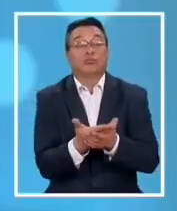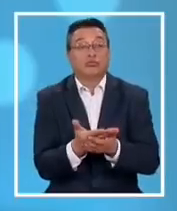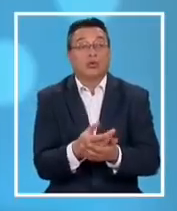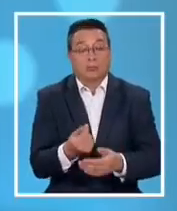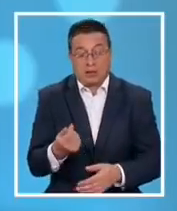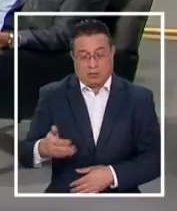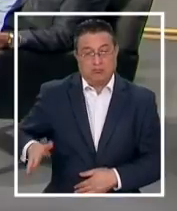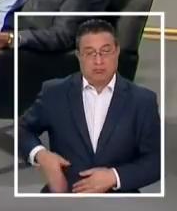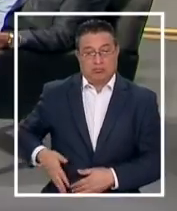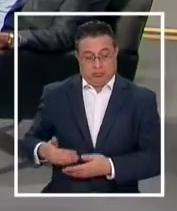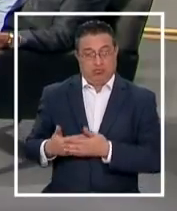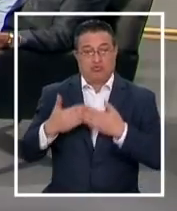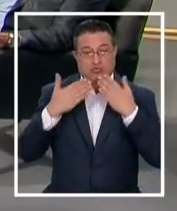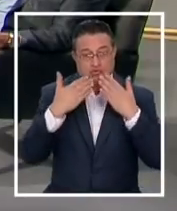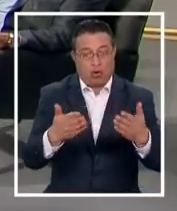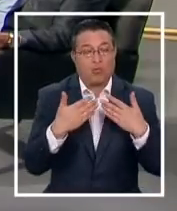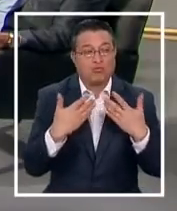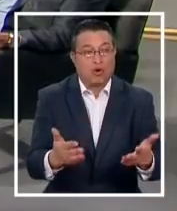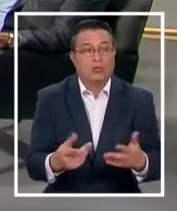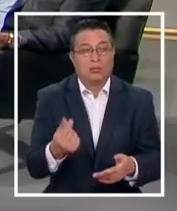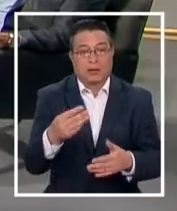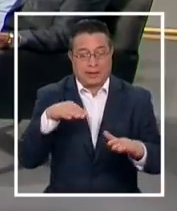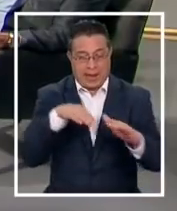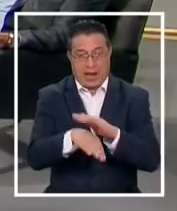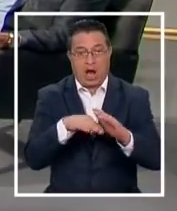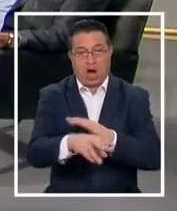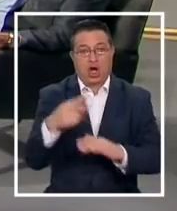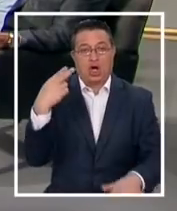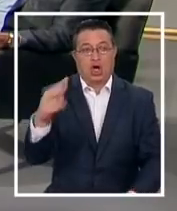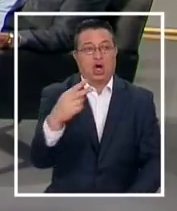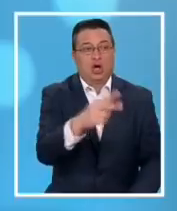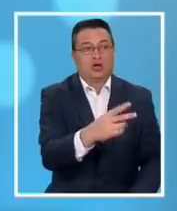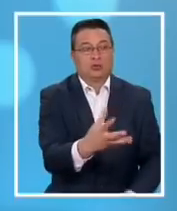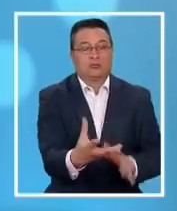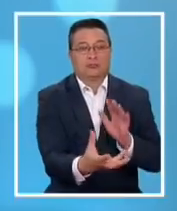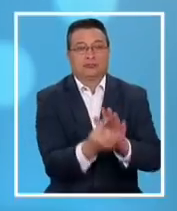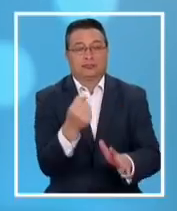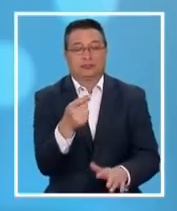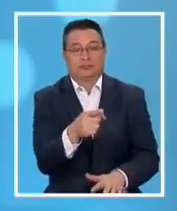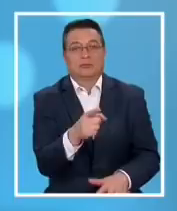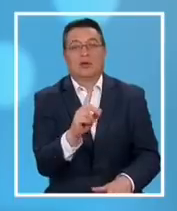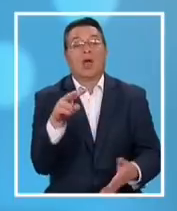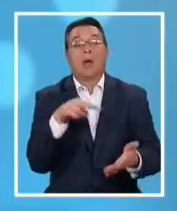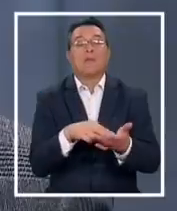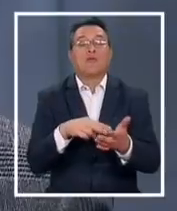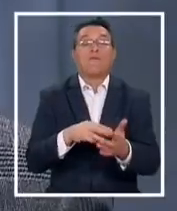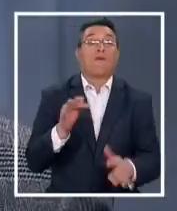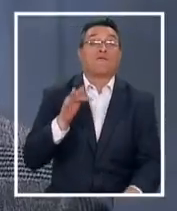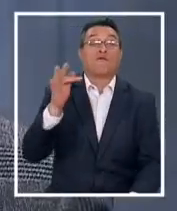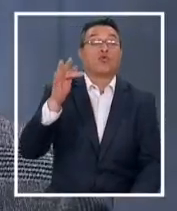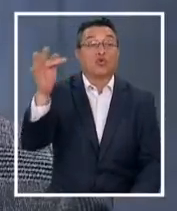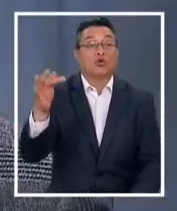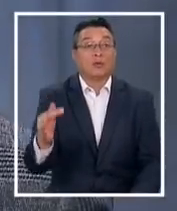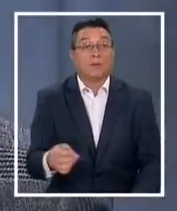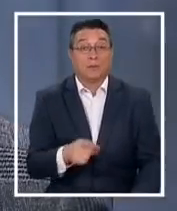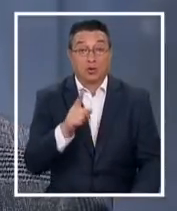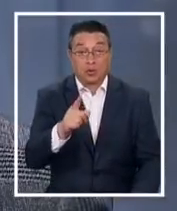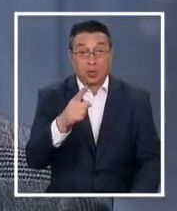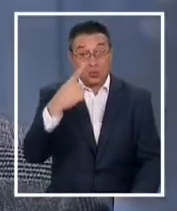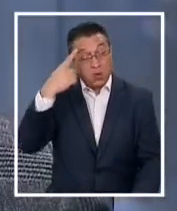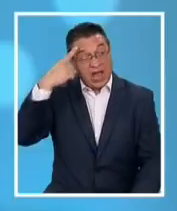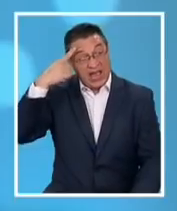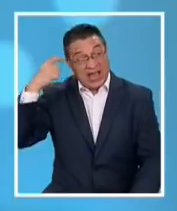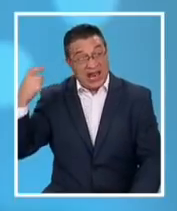dinero en el bolsillo desde sus ahorros en vez de esperar el futuro. ¿Tú no crees que